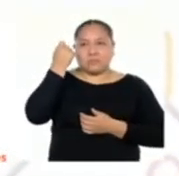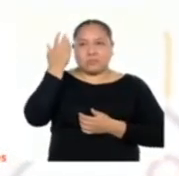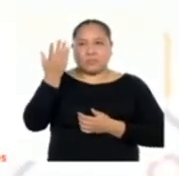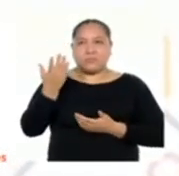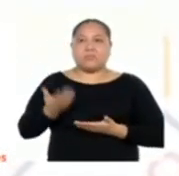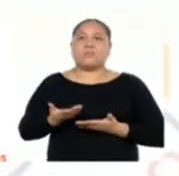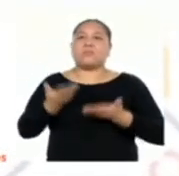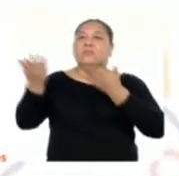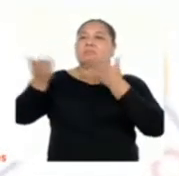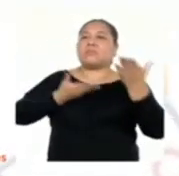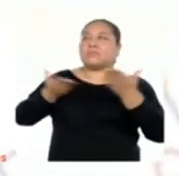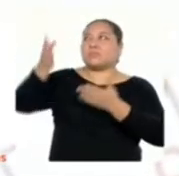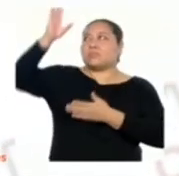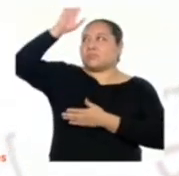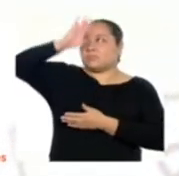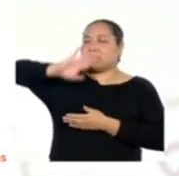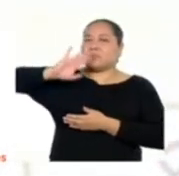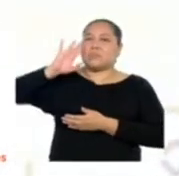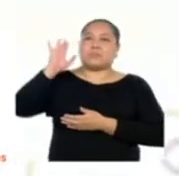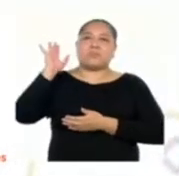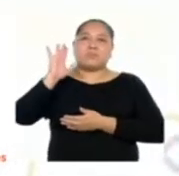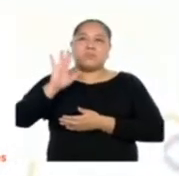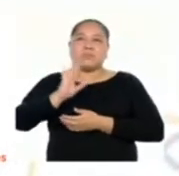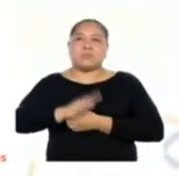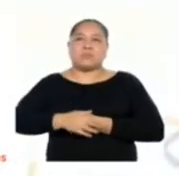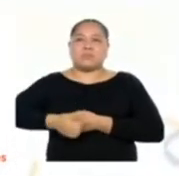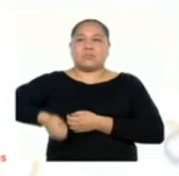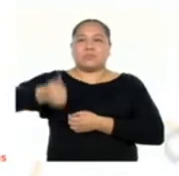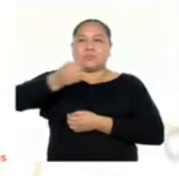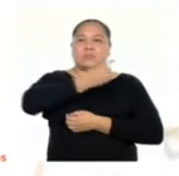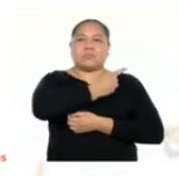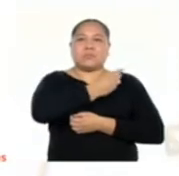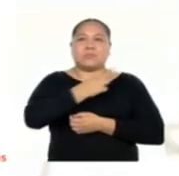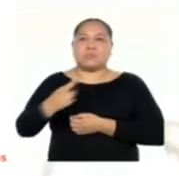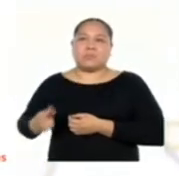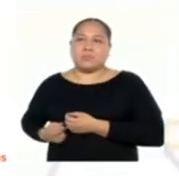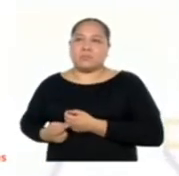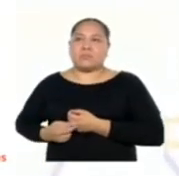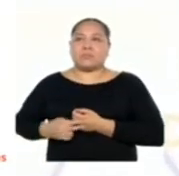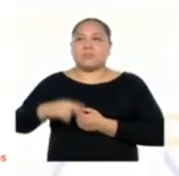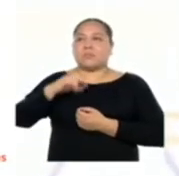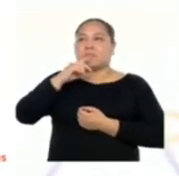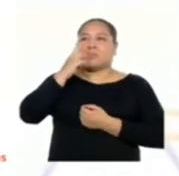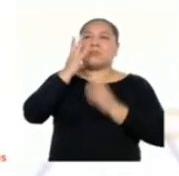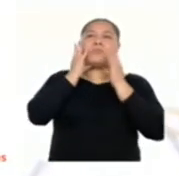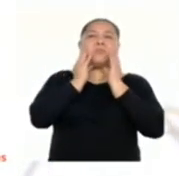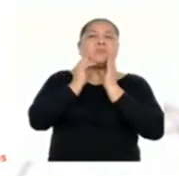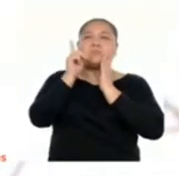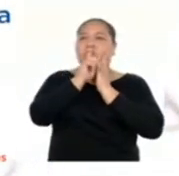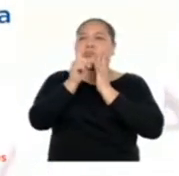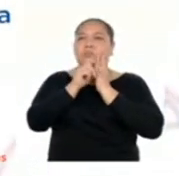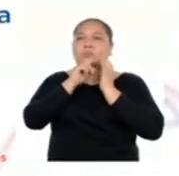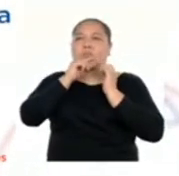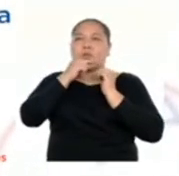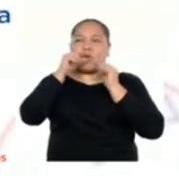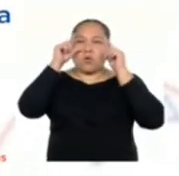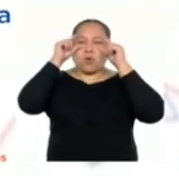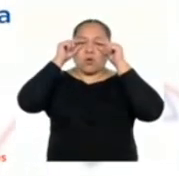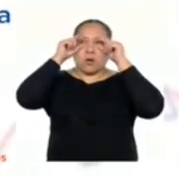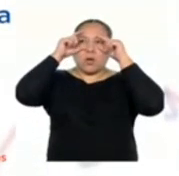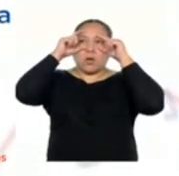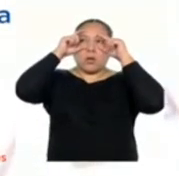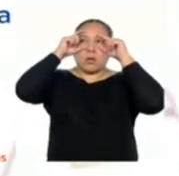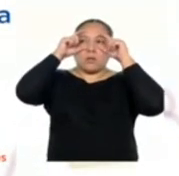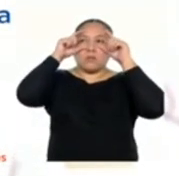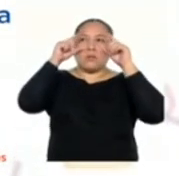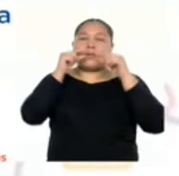Dios y a su majestad. Ha de ser de pocas barbas y la mujer, ojo grande y boca chica. La plantilla de